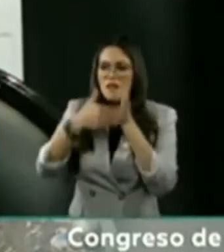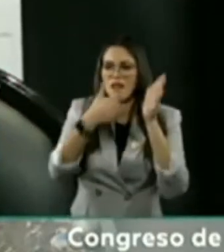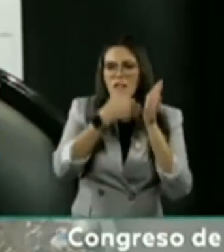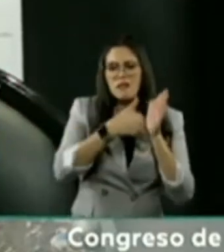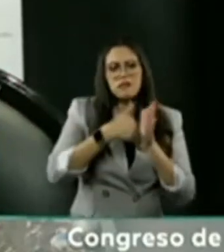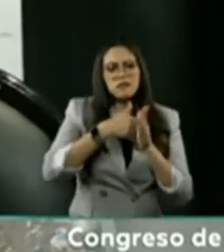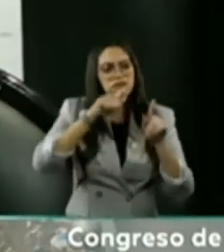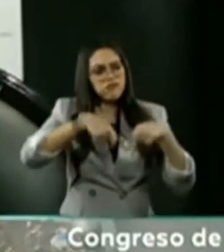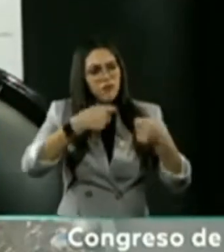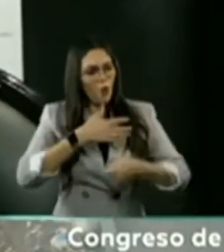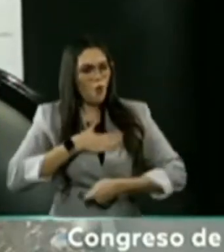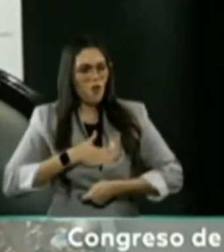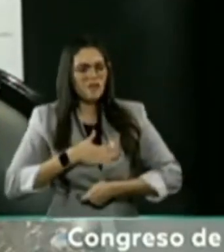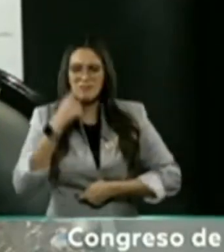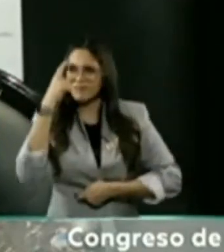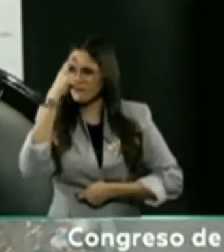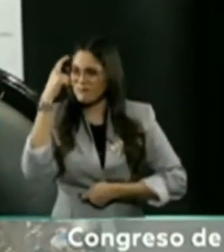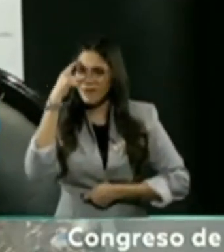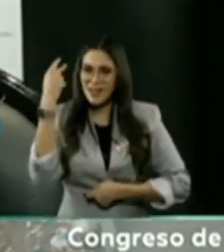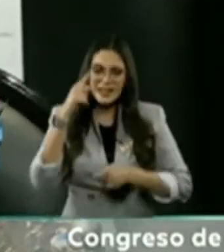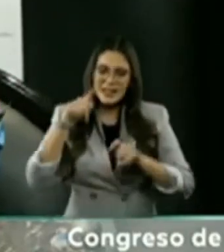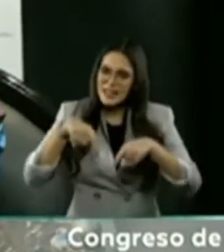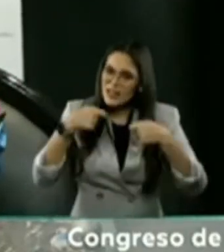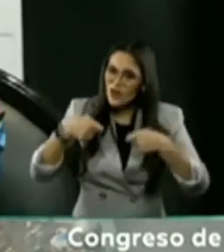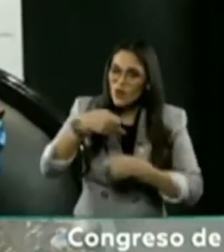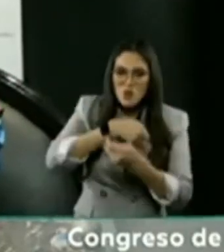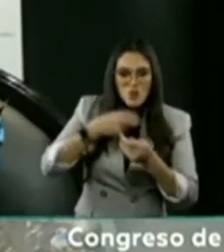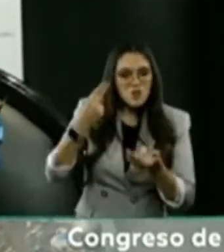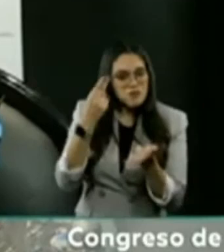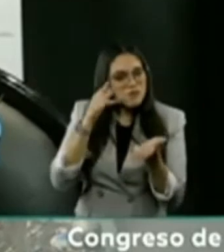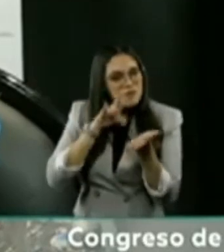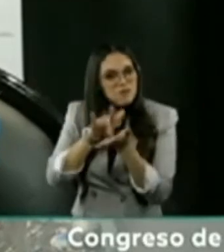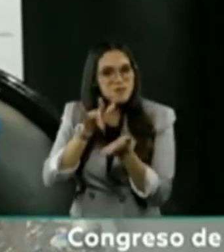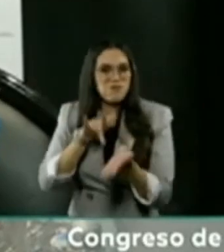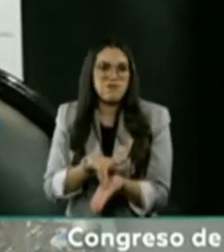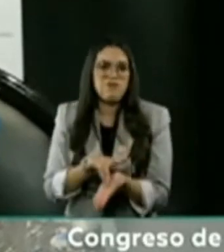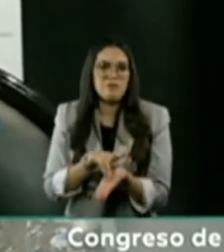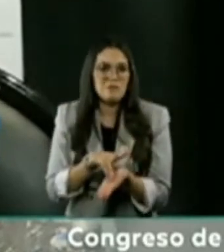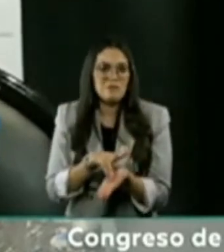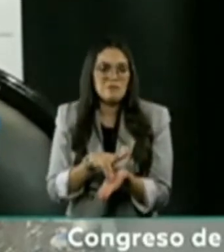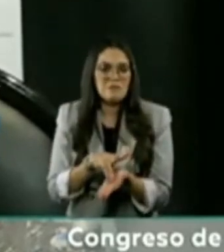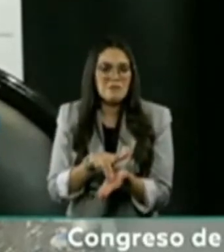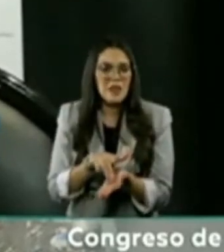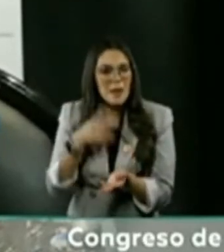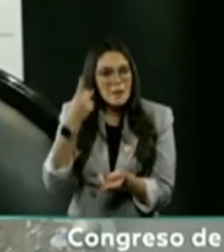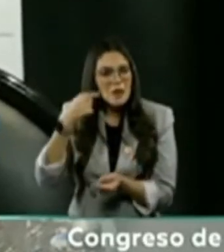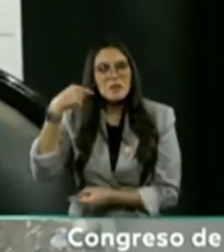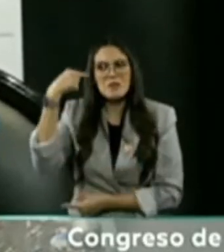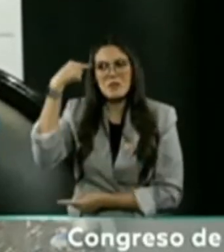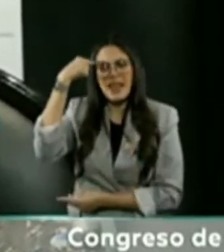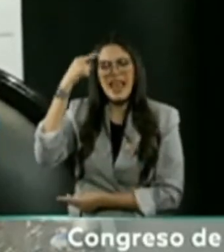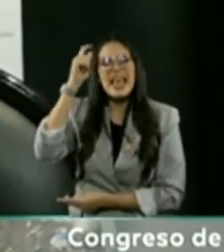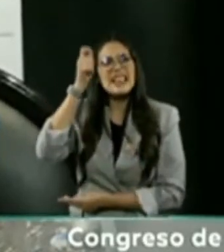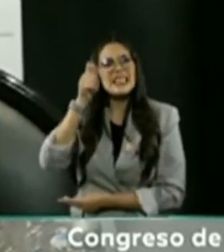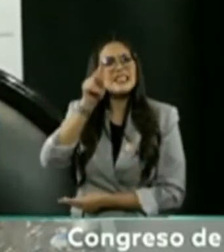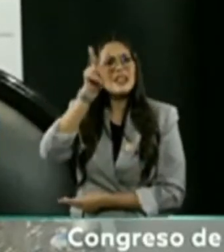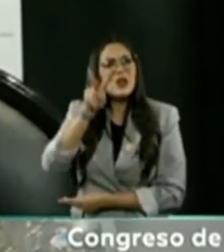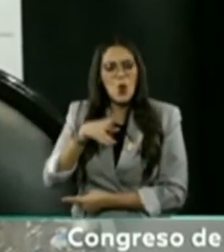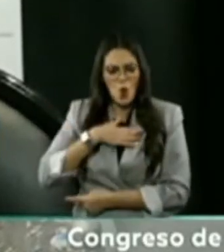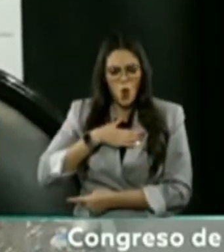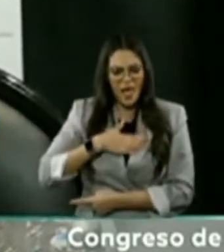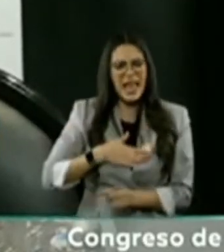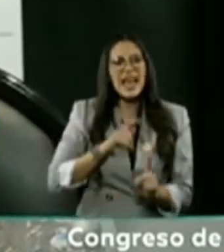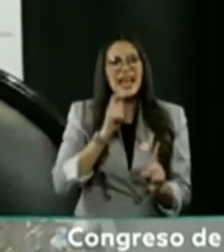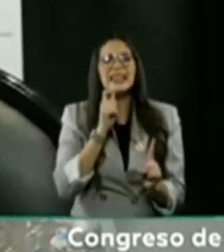lo soporto, no soporto escuchar hablar a los malos perdedores, ¿no? Porque eso es lo que son, una bola de malos perdedores. Fíjate cómo hay